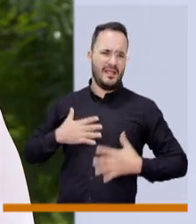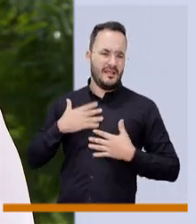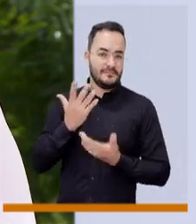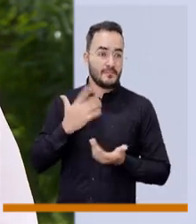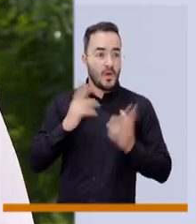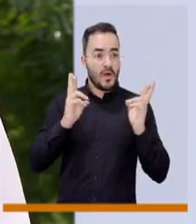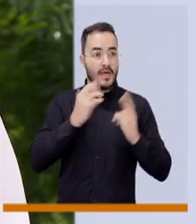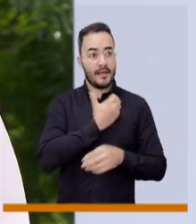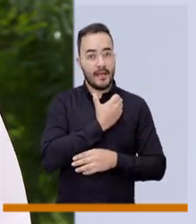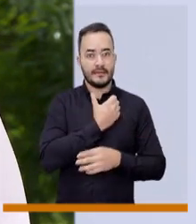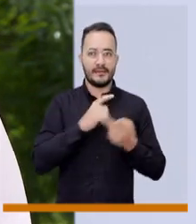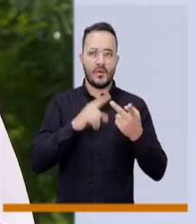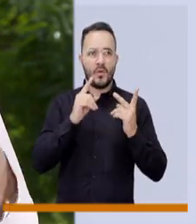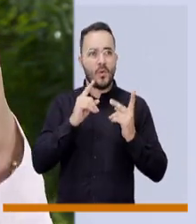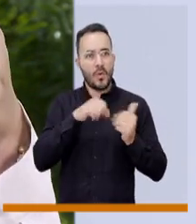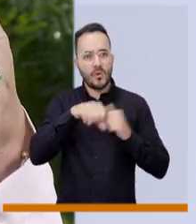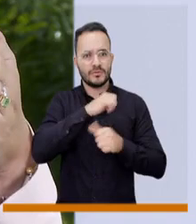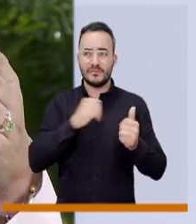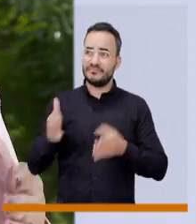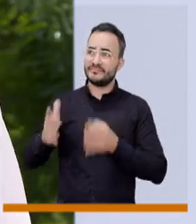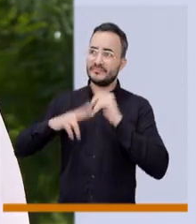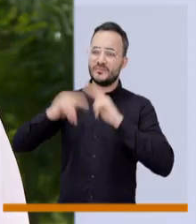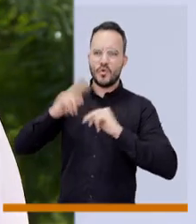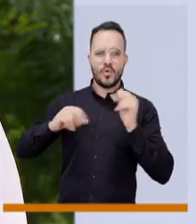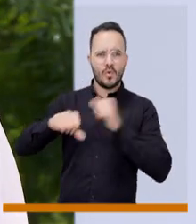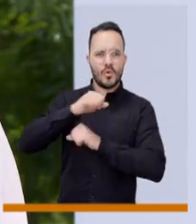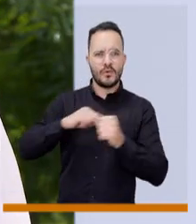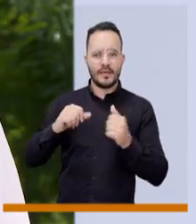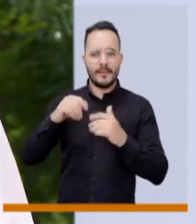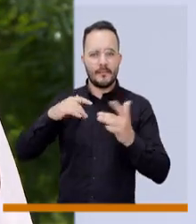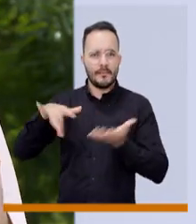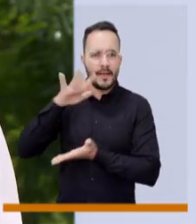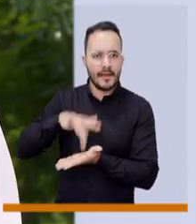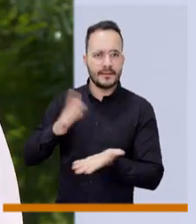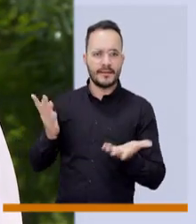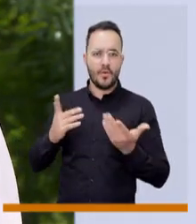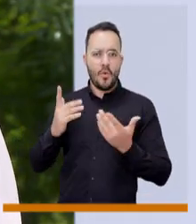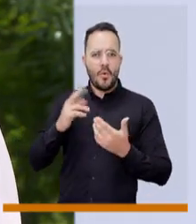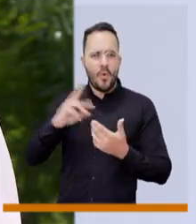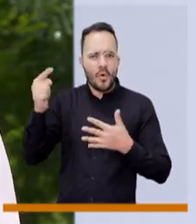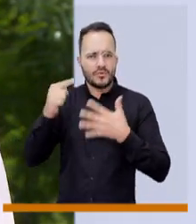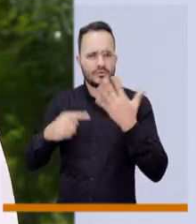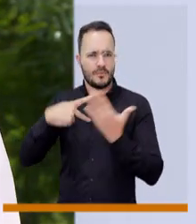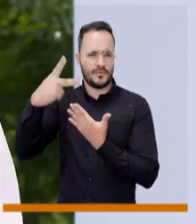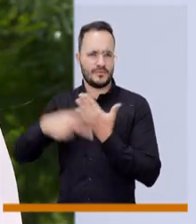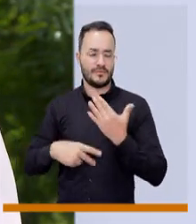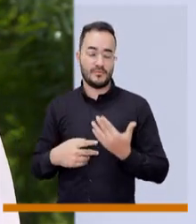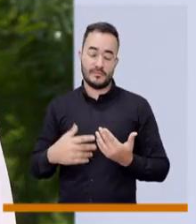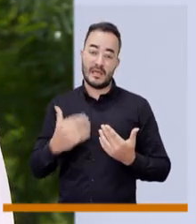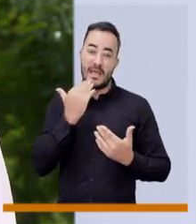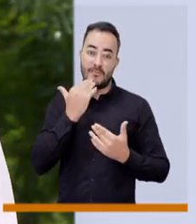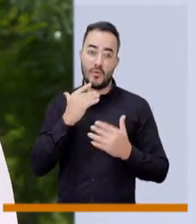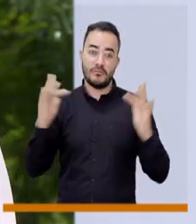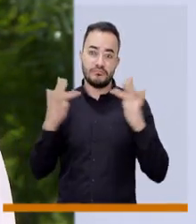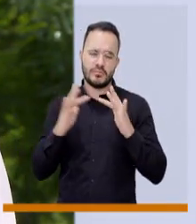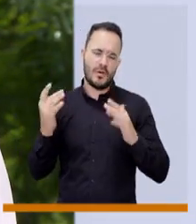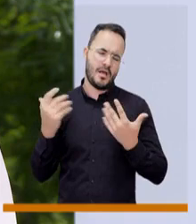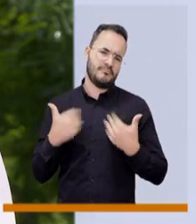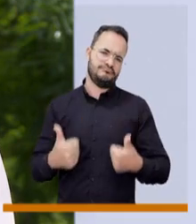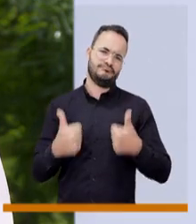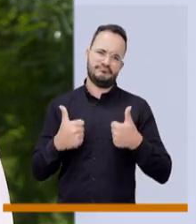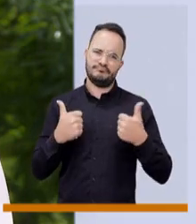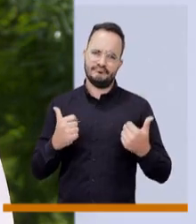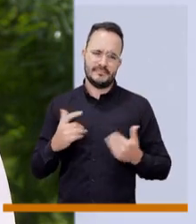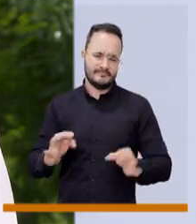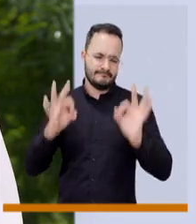pudiera mirar esos espacios para unos grandes parques públicos o para infraestructuras de la ciudad. De alguna manera aliviaríamos ese tipo